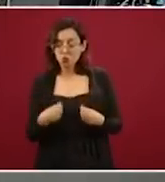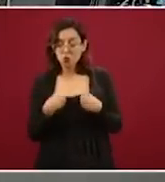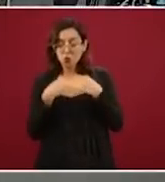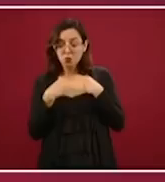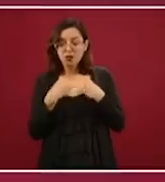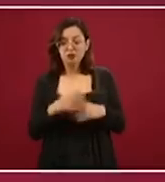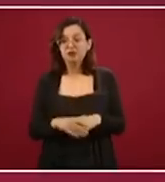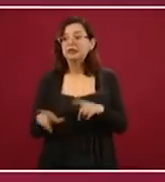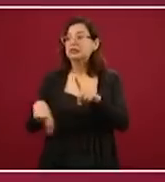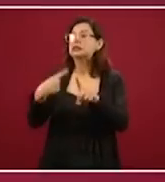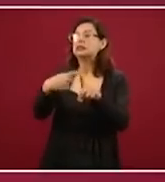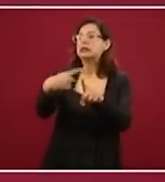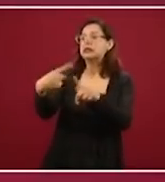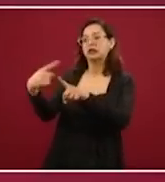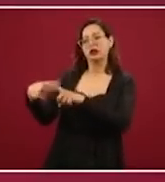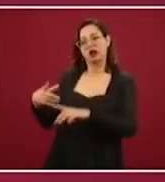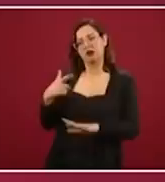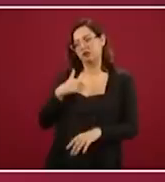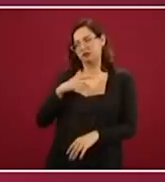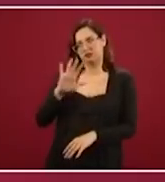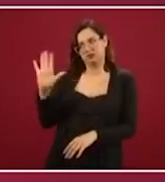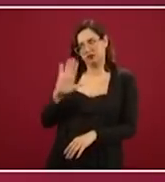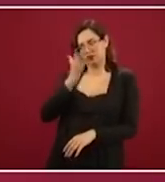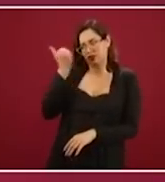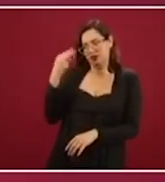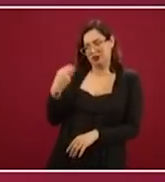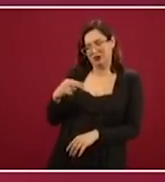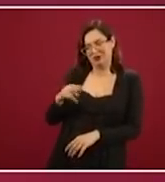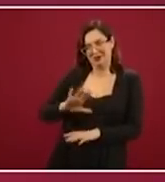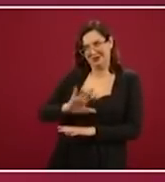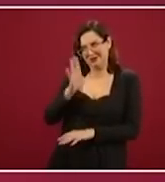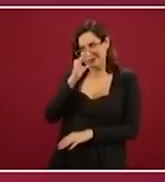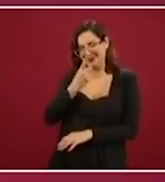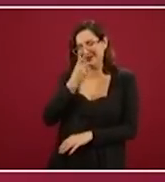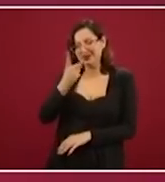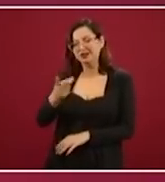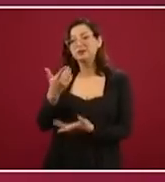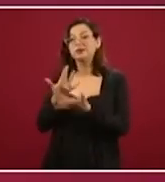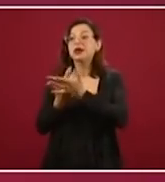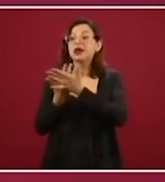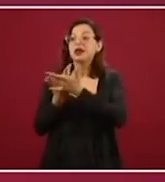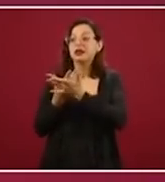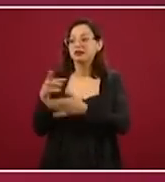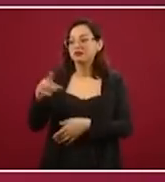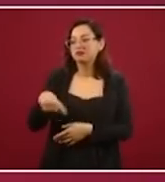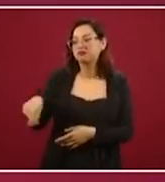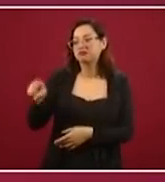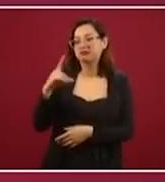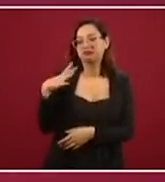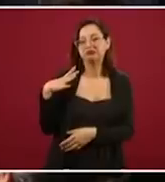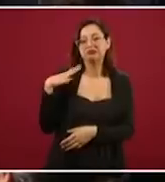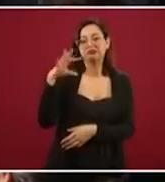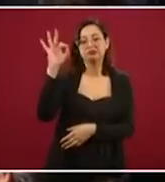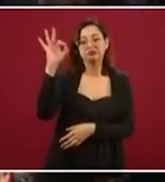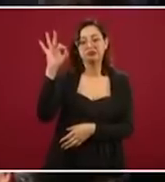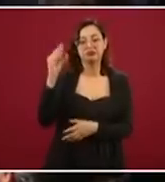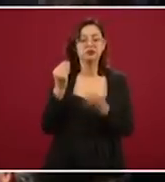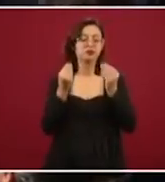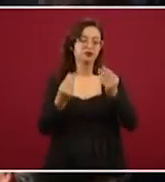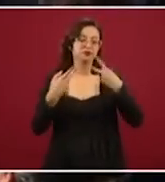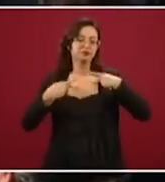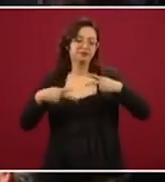Es que no quiero hacerlo porque vamos a esperar. Pero van a ayudar muchos